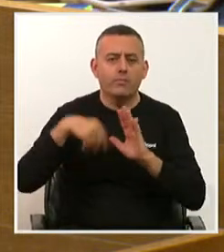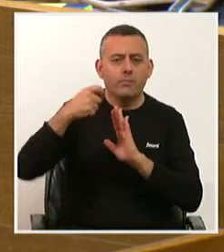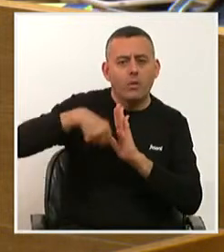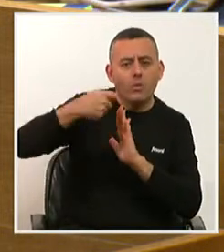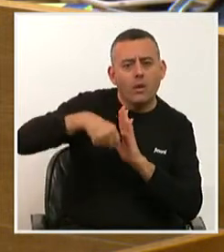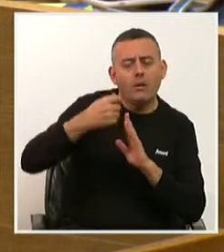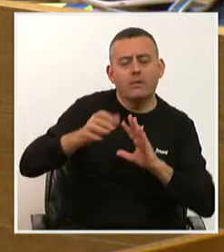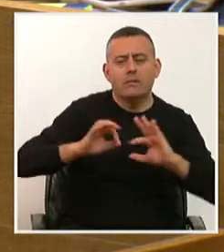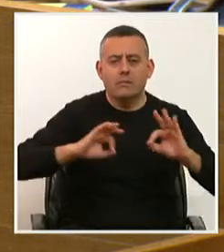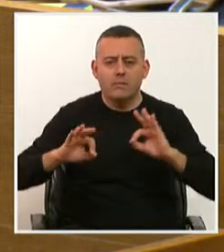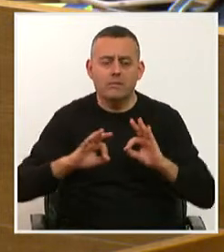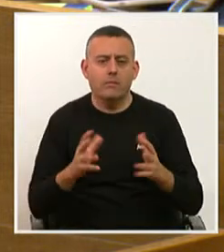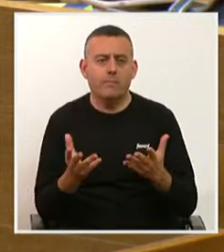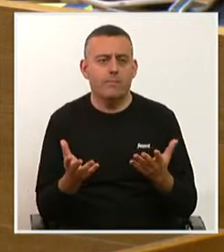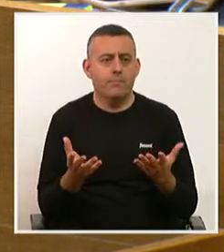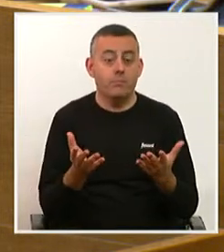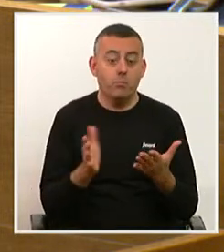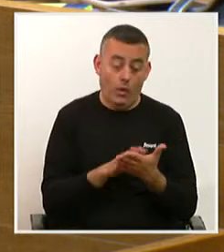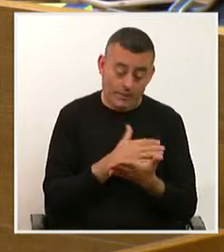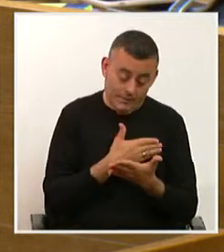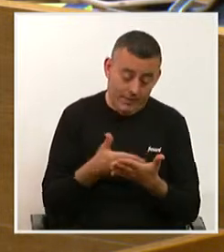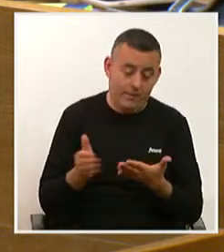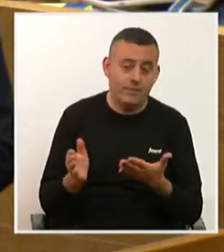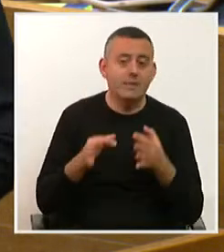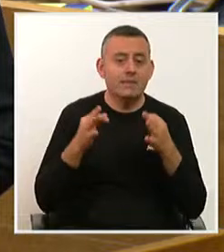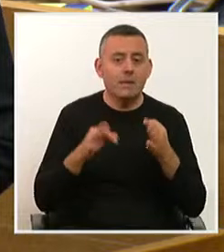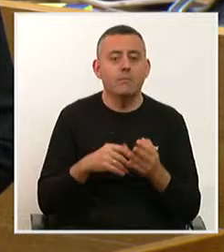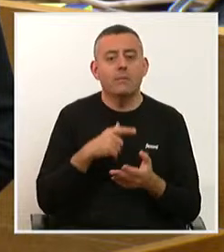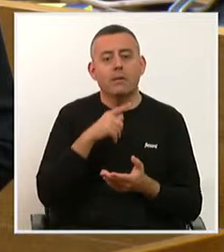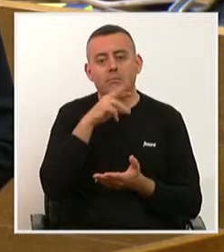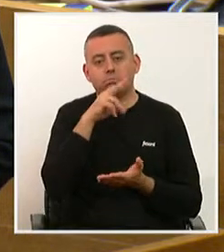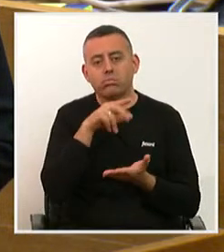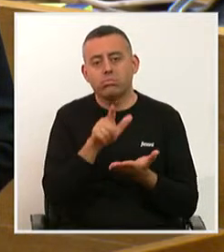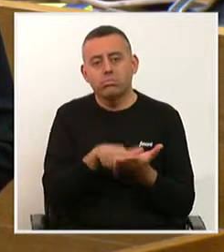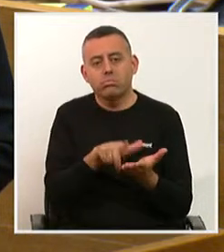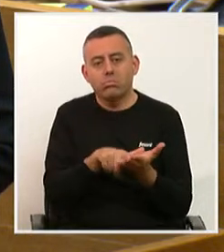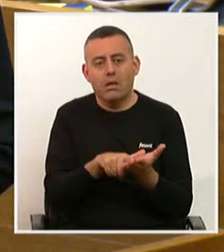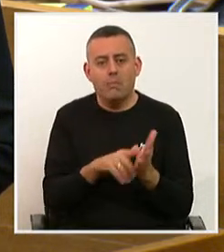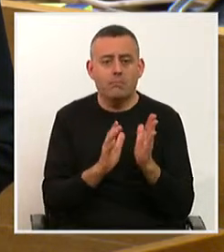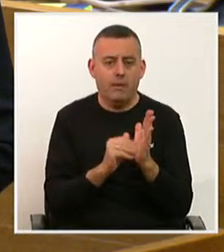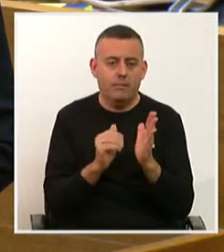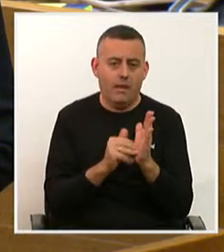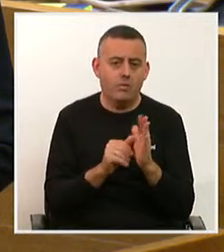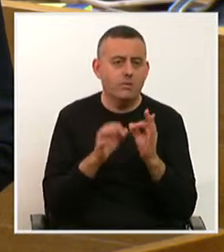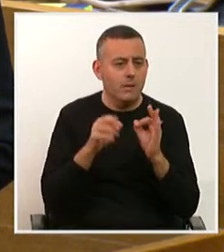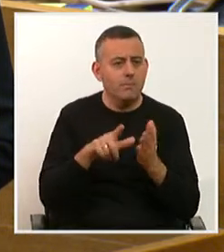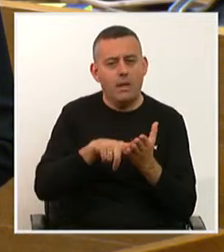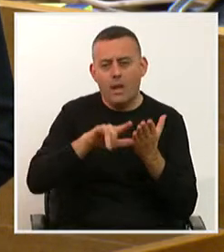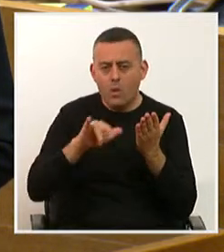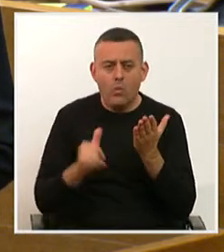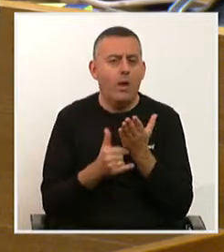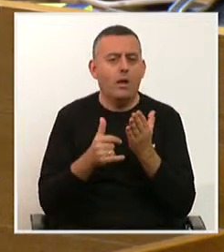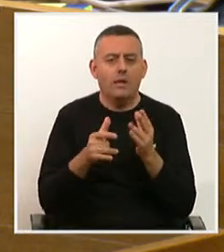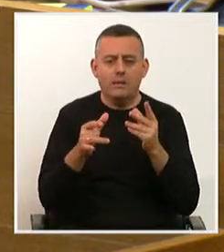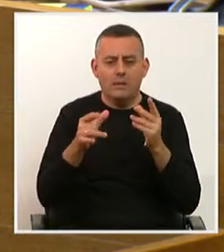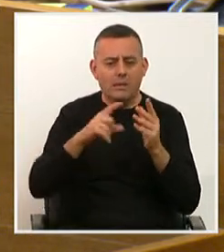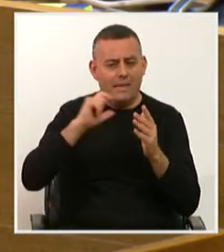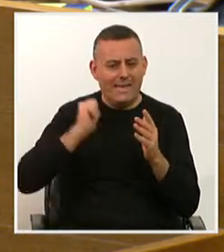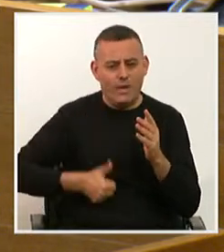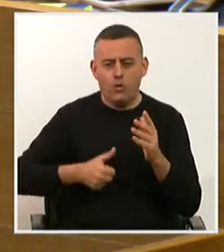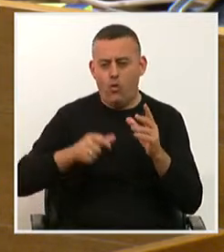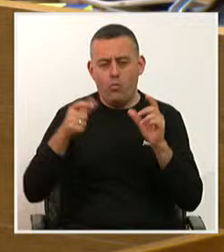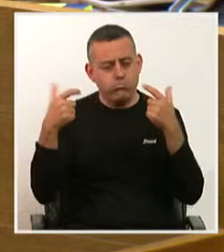tamb poesía yeme un l popular y deos